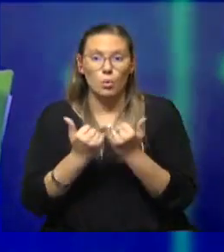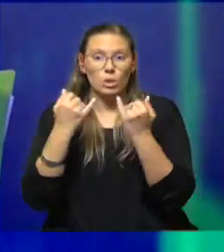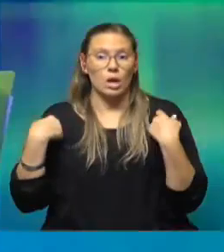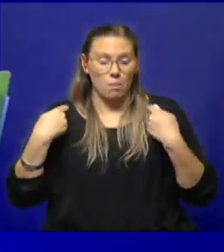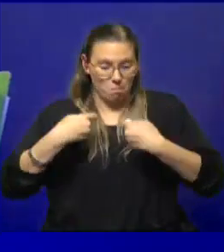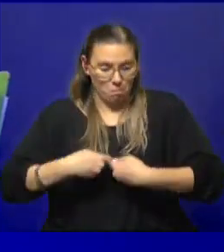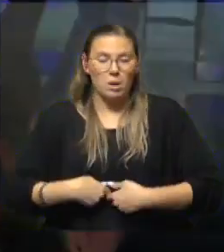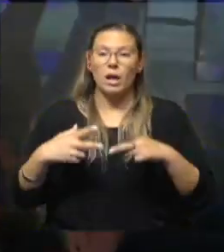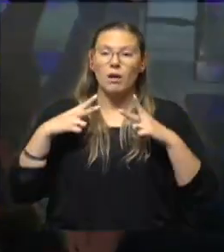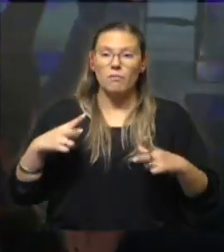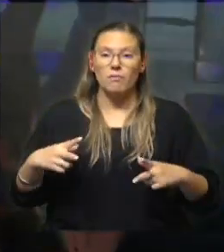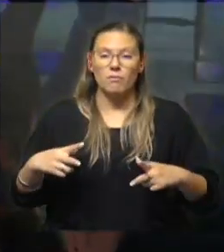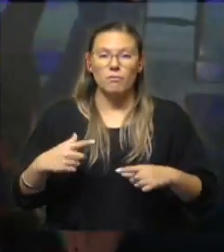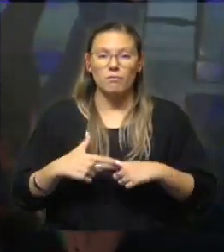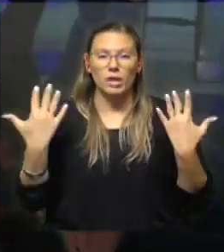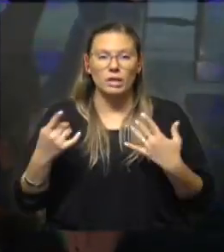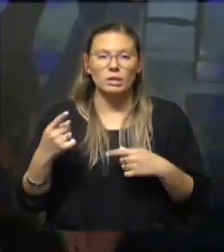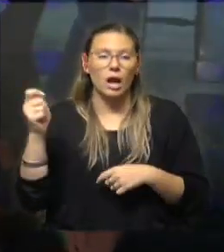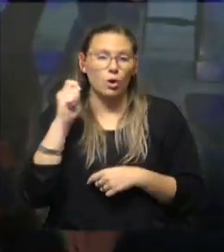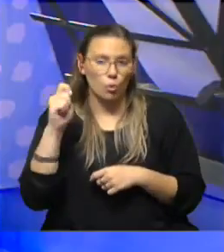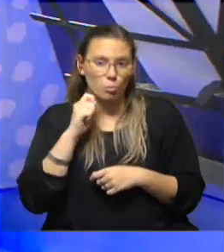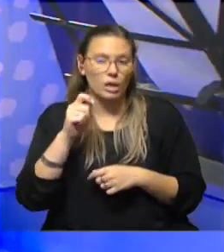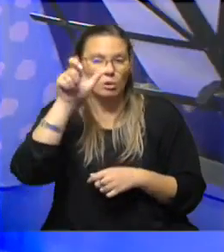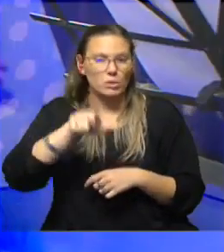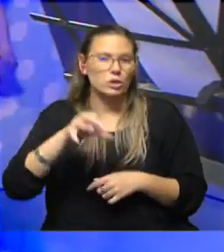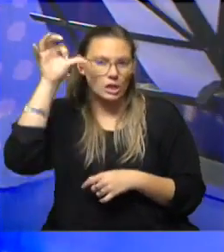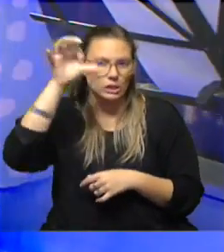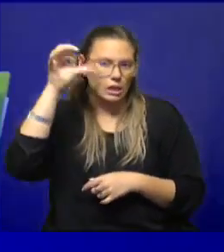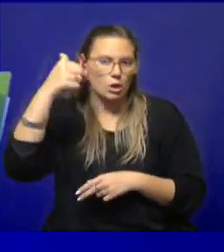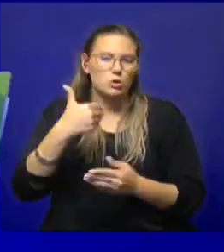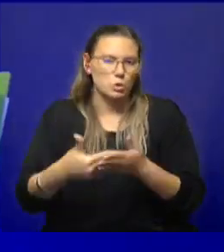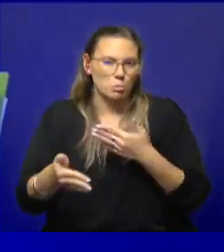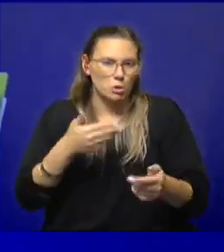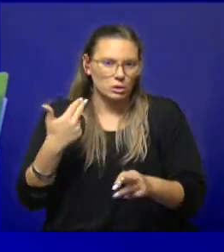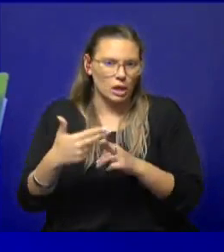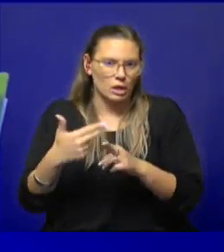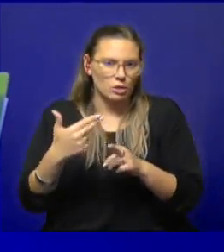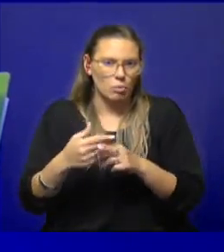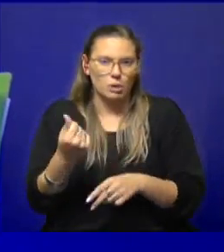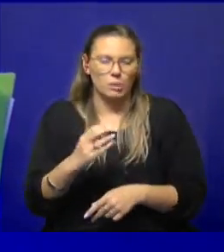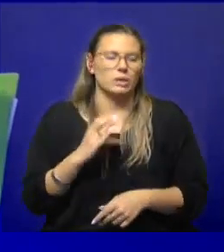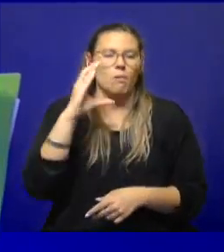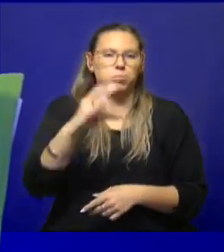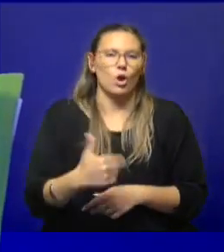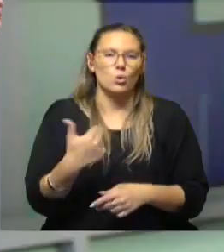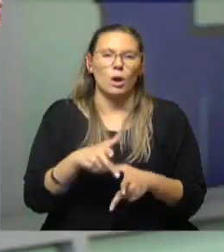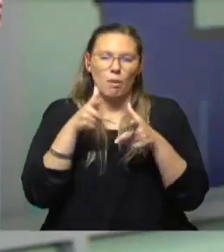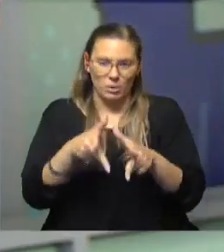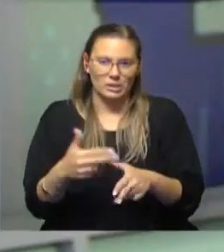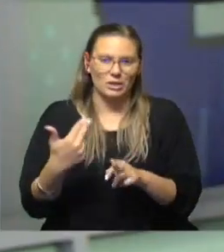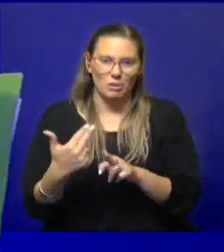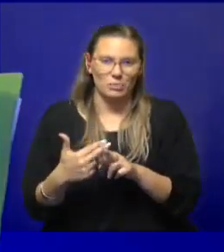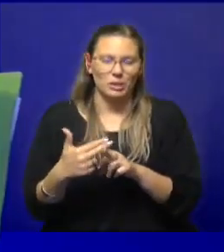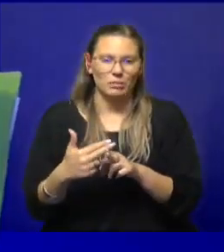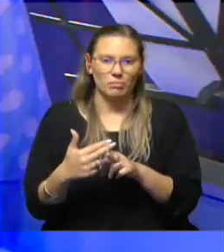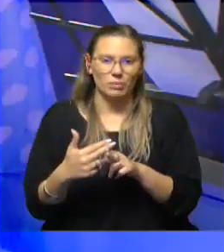para ir a una fiesta de cumpleaños de un senador, cuyo nombre no vamos a revelar. No importa la cantidad de plata que nos ofrezcan, no lo vamos a decir de ninguna manera.